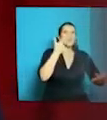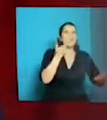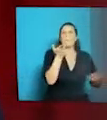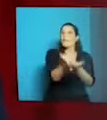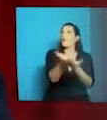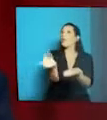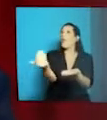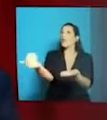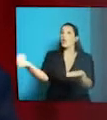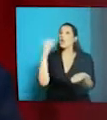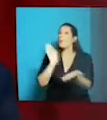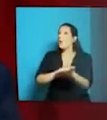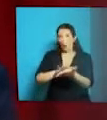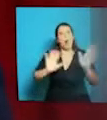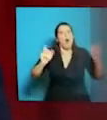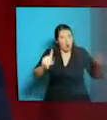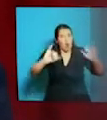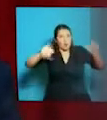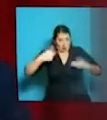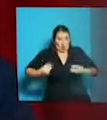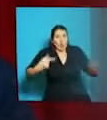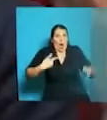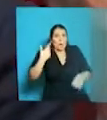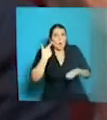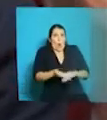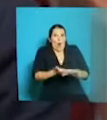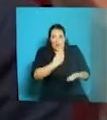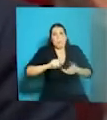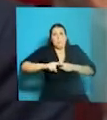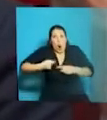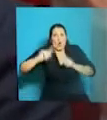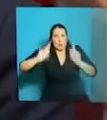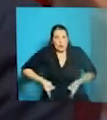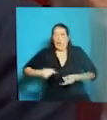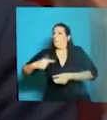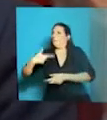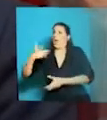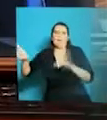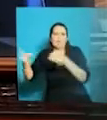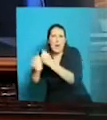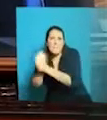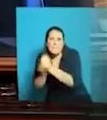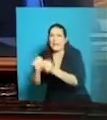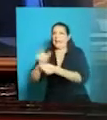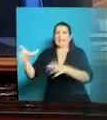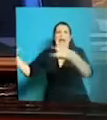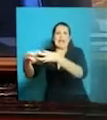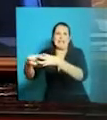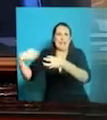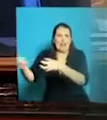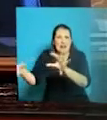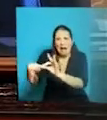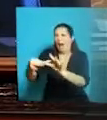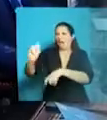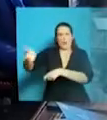inundaciones. Y yo digo, mirá cómo cambia que cuando una cosecha viene, en un campo que estaba un poco retrotraído, que